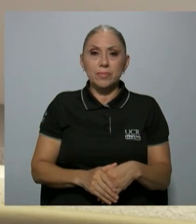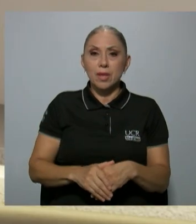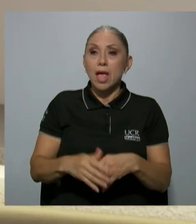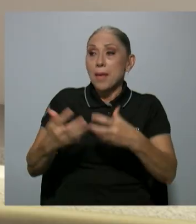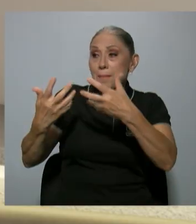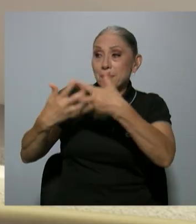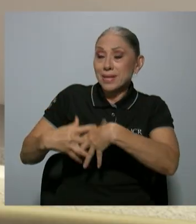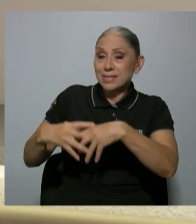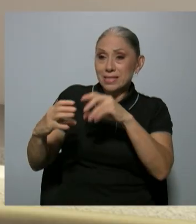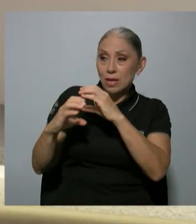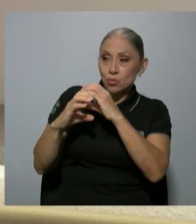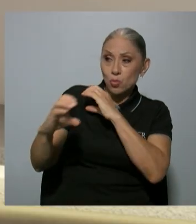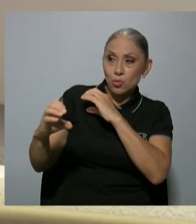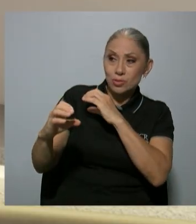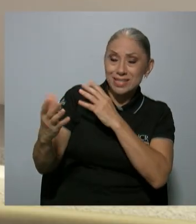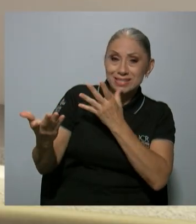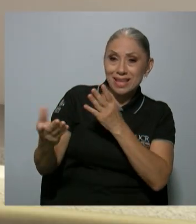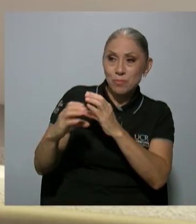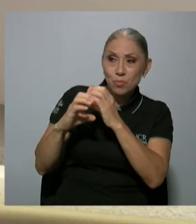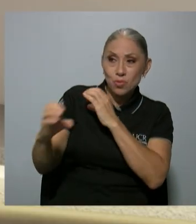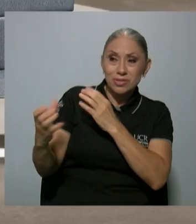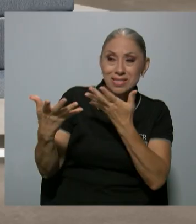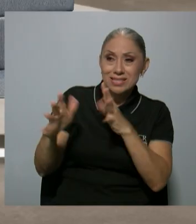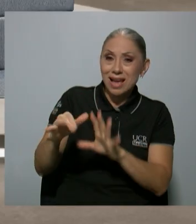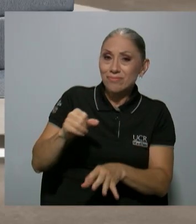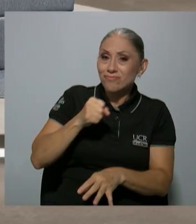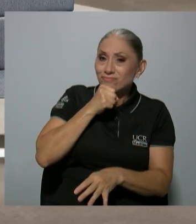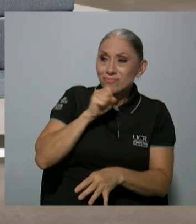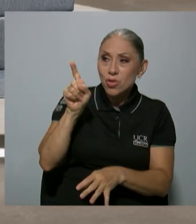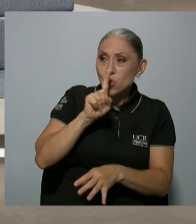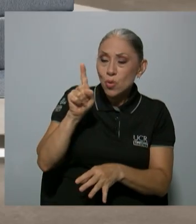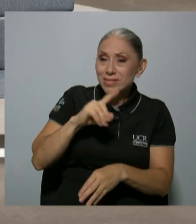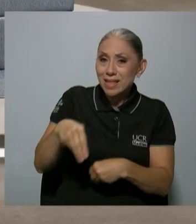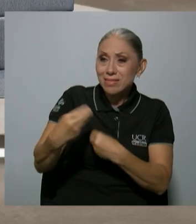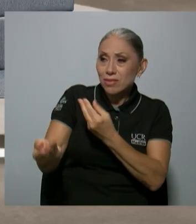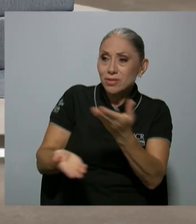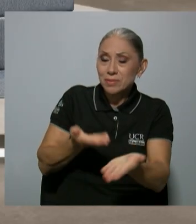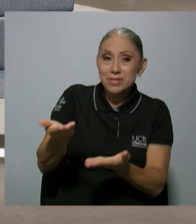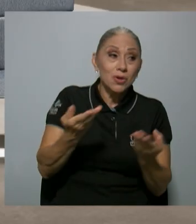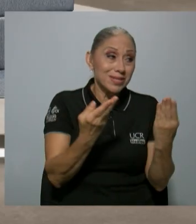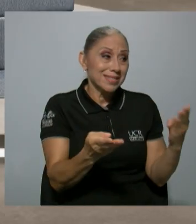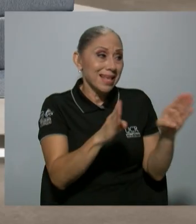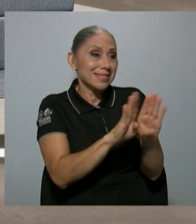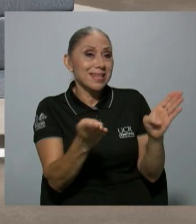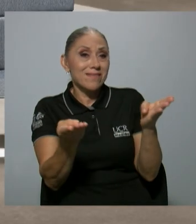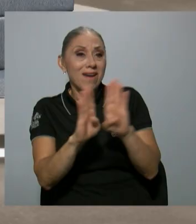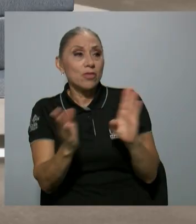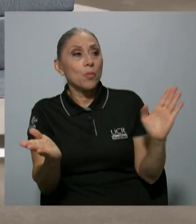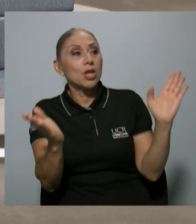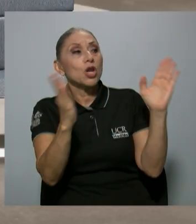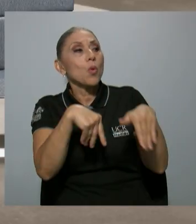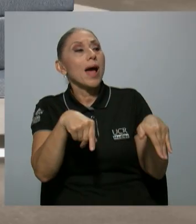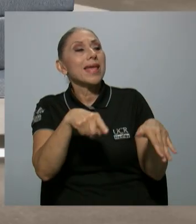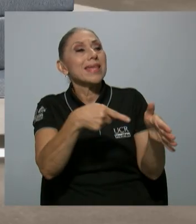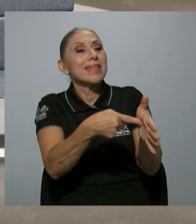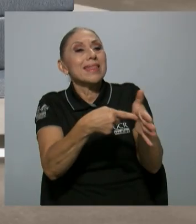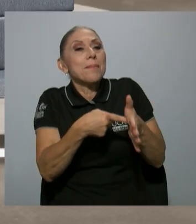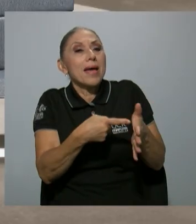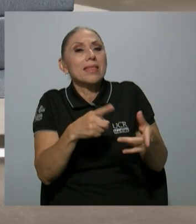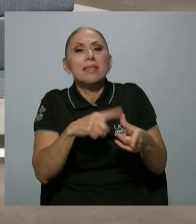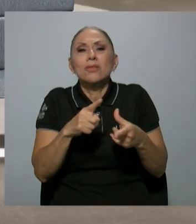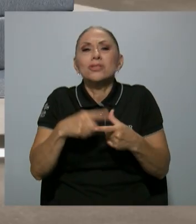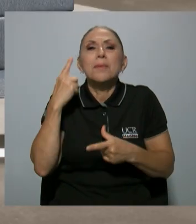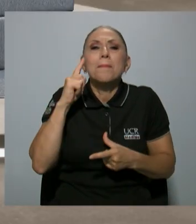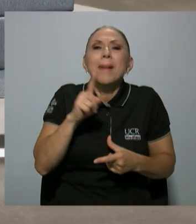no están ya dando su servicio en están las zonas alejadas, están cerrando porque no tienen demanda, pero entonces ¿a quién estamos satisfaciendo? O sea, ¿para